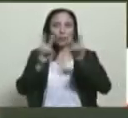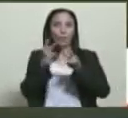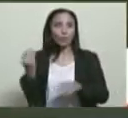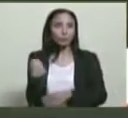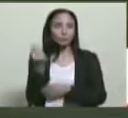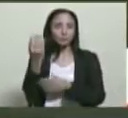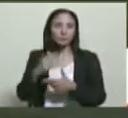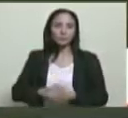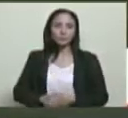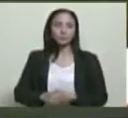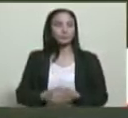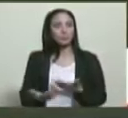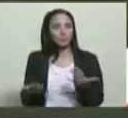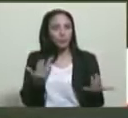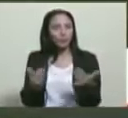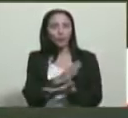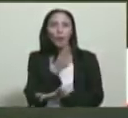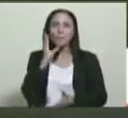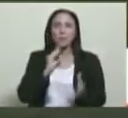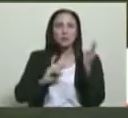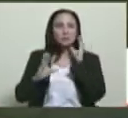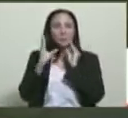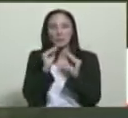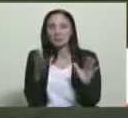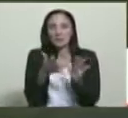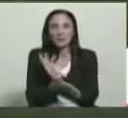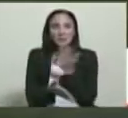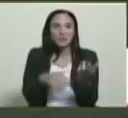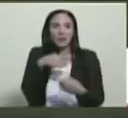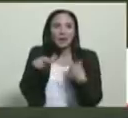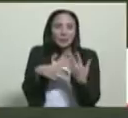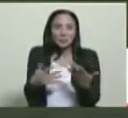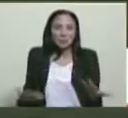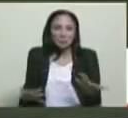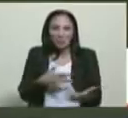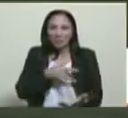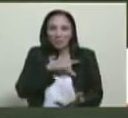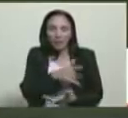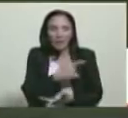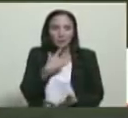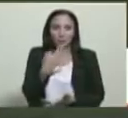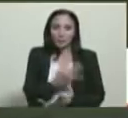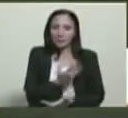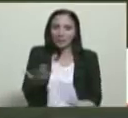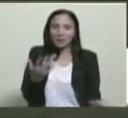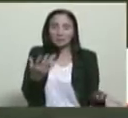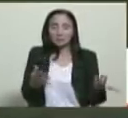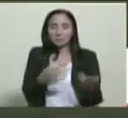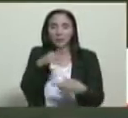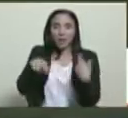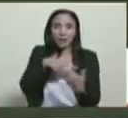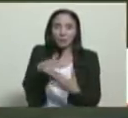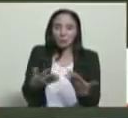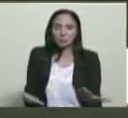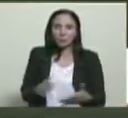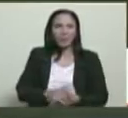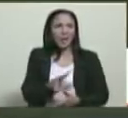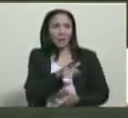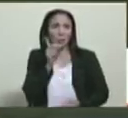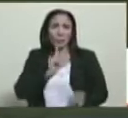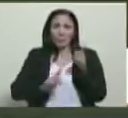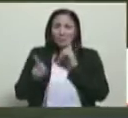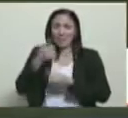futuro, y conocer la experiencia de la Revolución Bolivariana, conocer la verdad de la Revolución Bolivariana, cuánto se miente en el